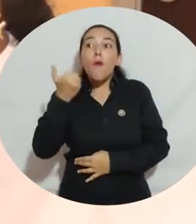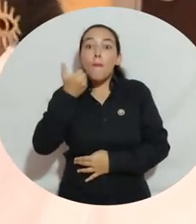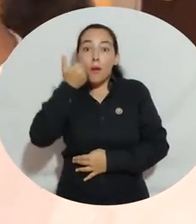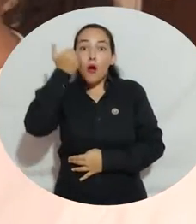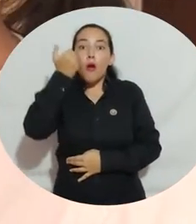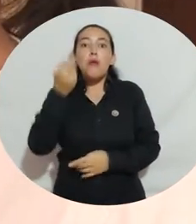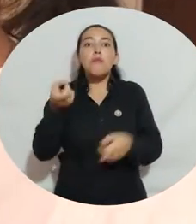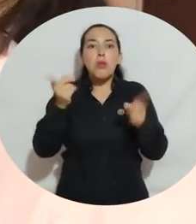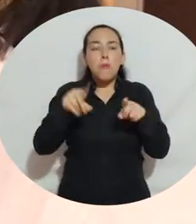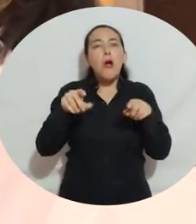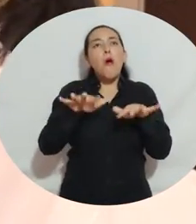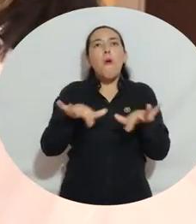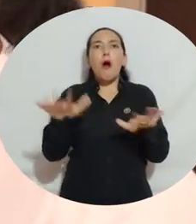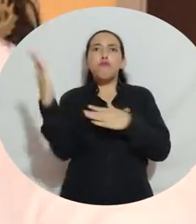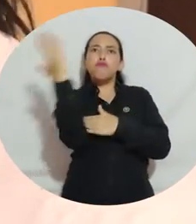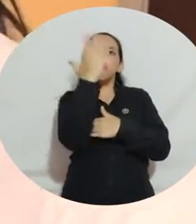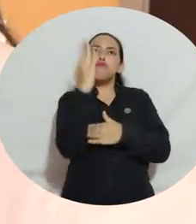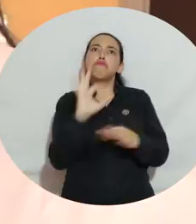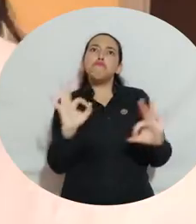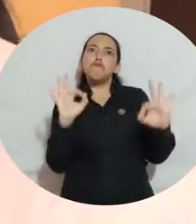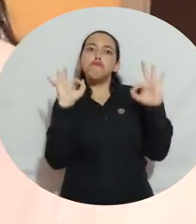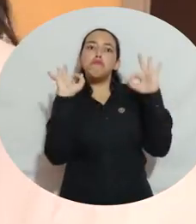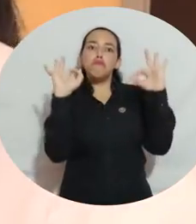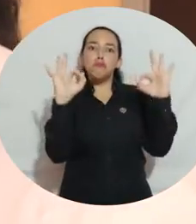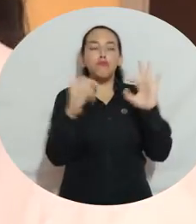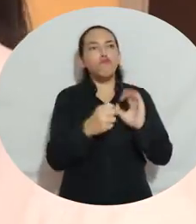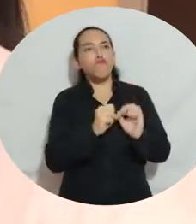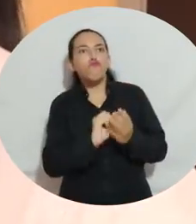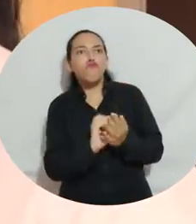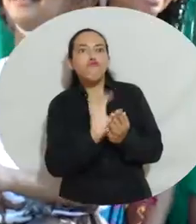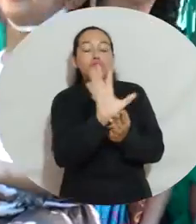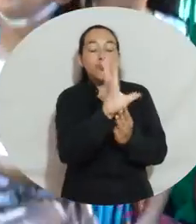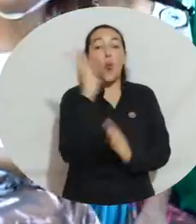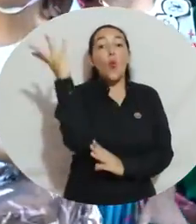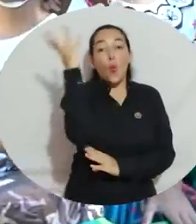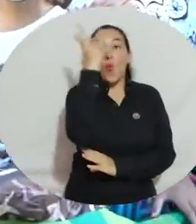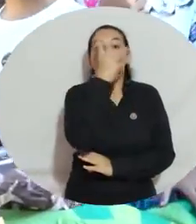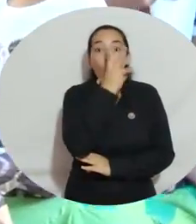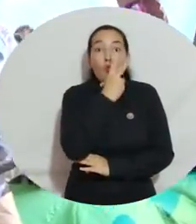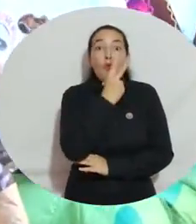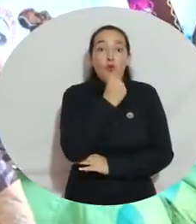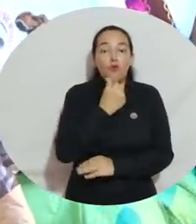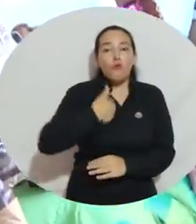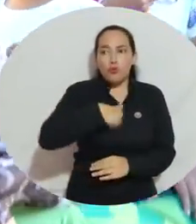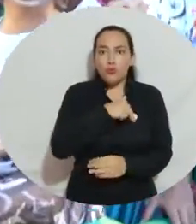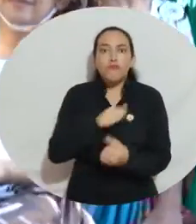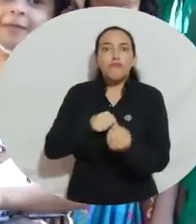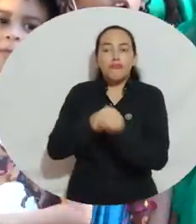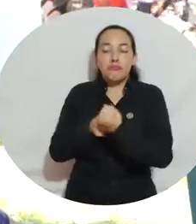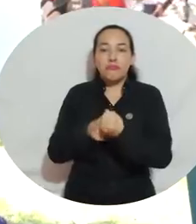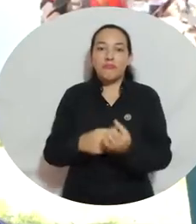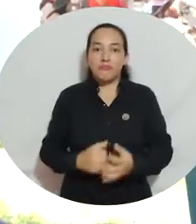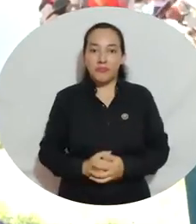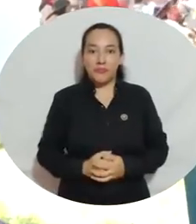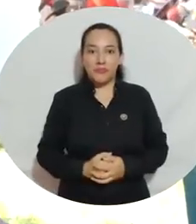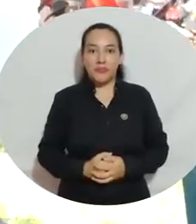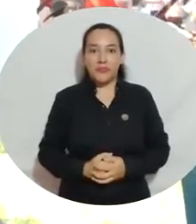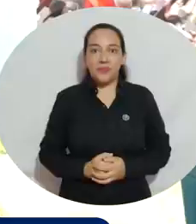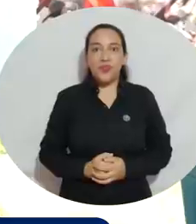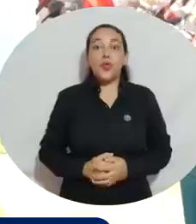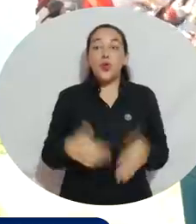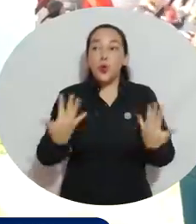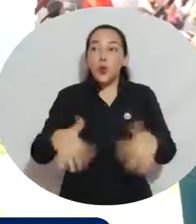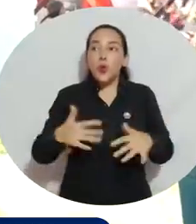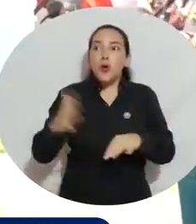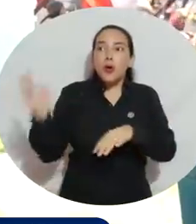los adultos pueden disfrutar de un buen cine en pro de un bonito proyecto. Entonces, qué hermoso ser parte de todo esto. Sí, no solamente los